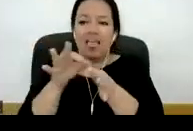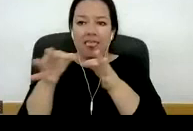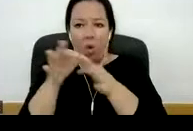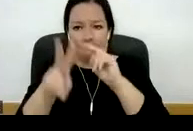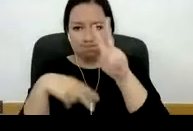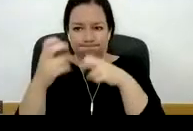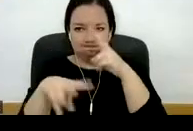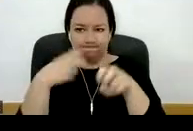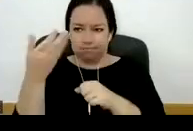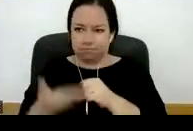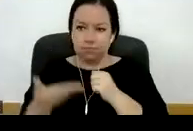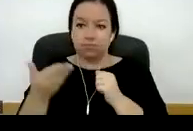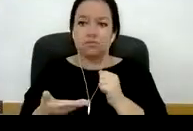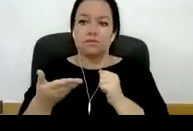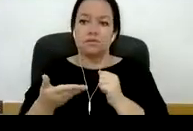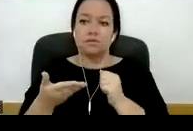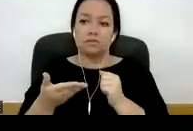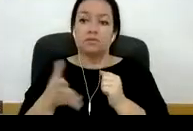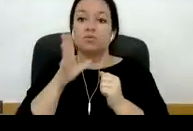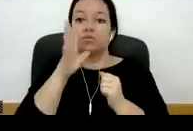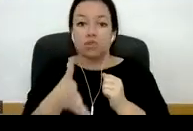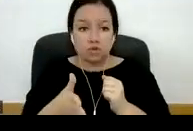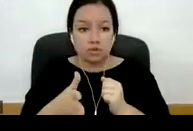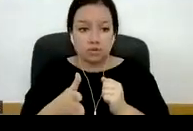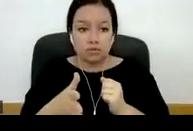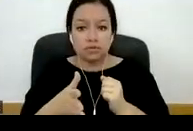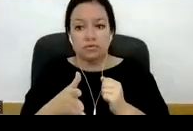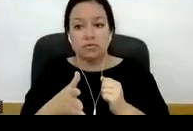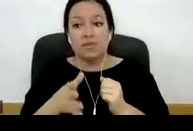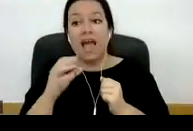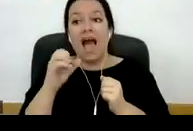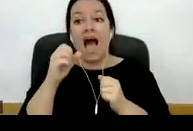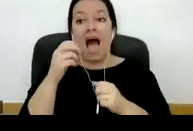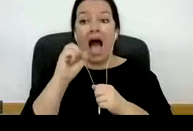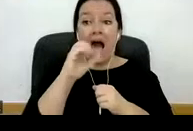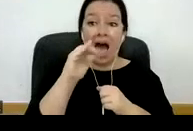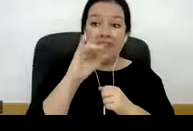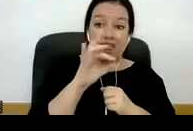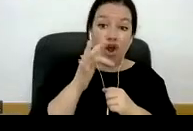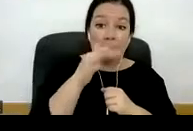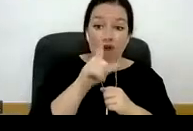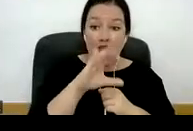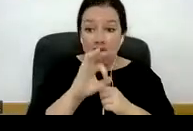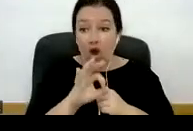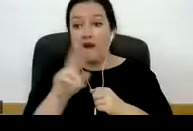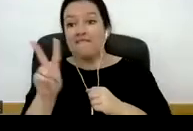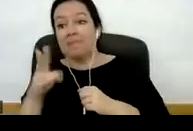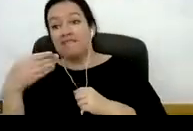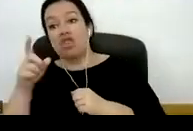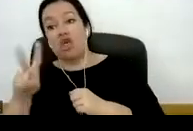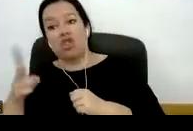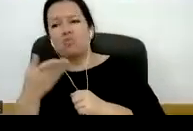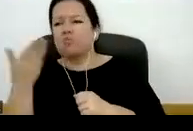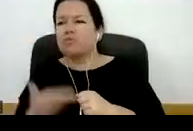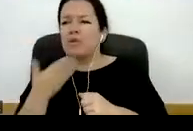la hiperregeneración celular. Por lo tanto, el ácido fólico y la vitamina B12 van a estar muy implicados cuando hay un